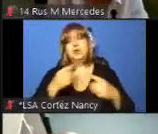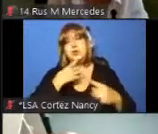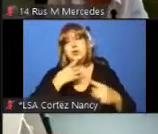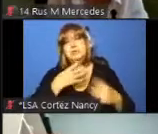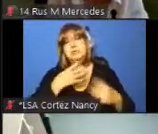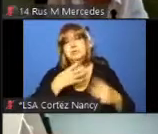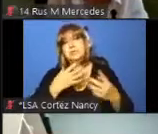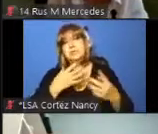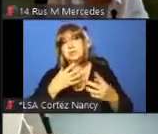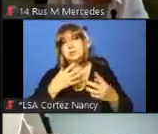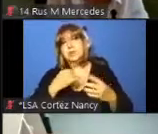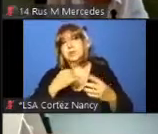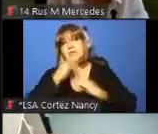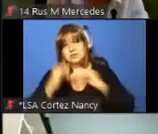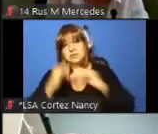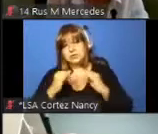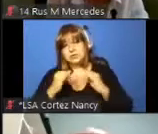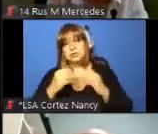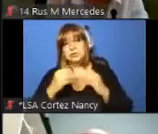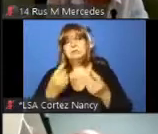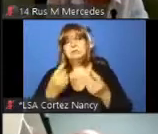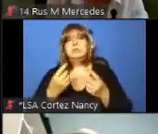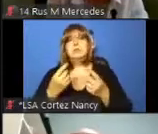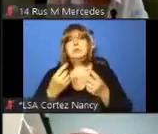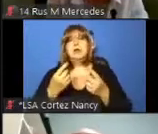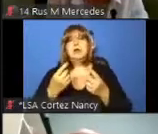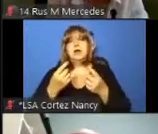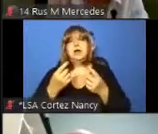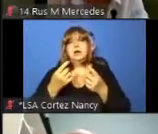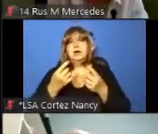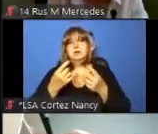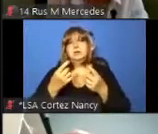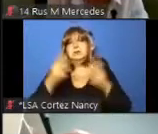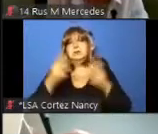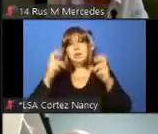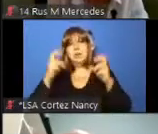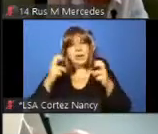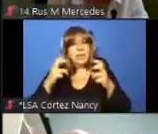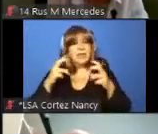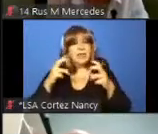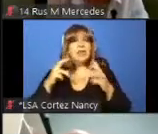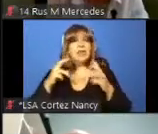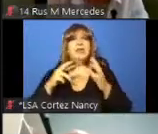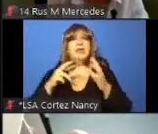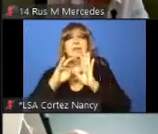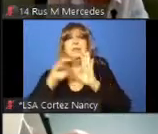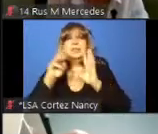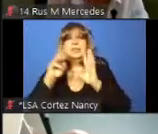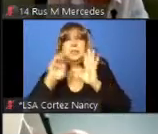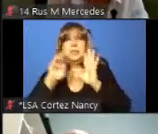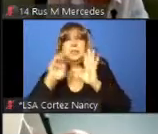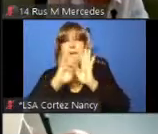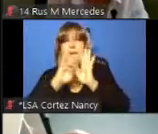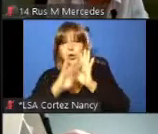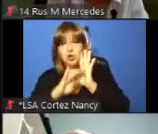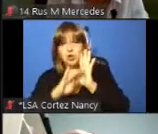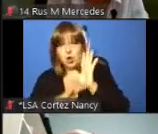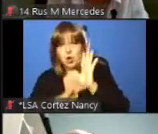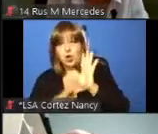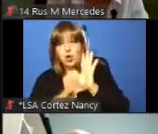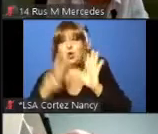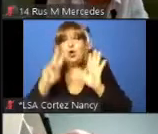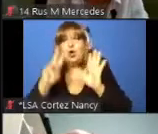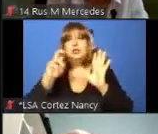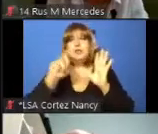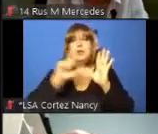no puede haber solamente un acuerdo general alrededor de protocolos alrededor de leyes sobre el deber ser